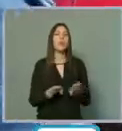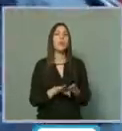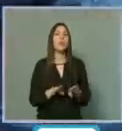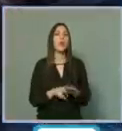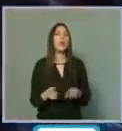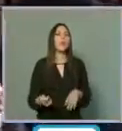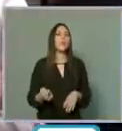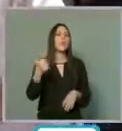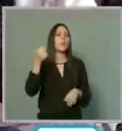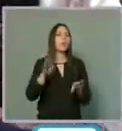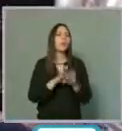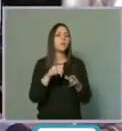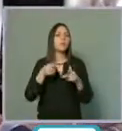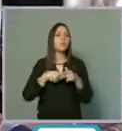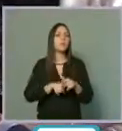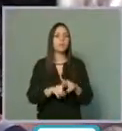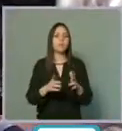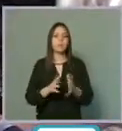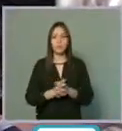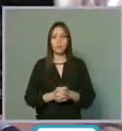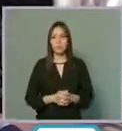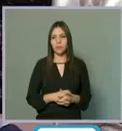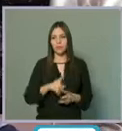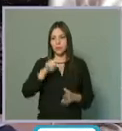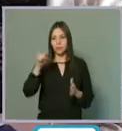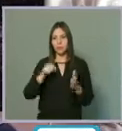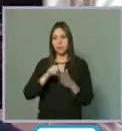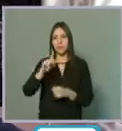maestro? Fue en Finlandia